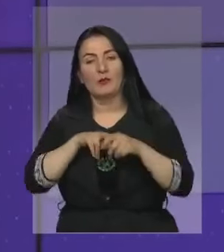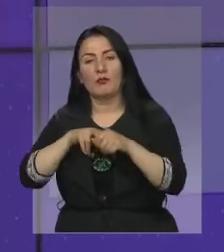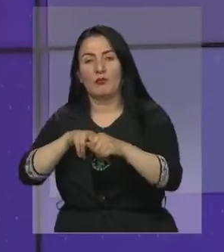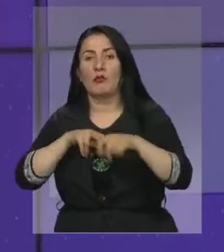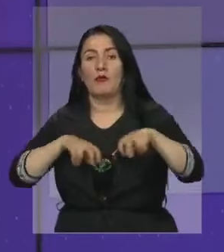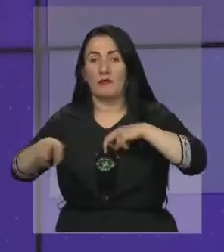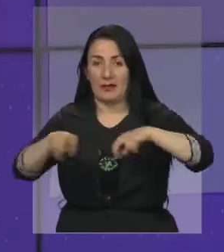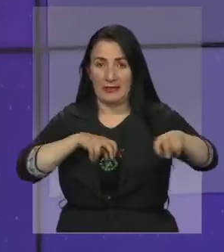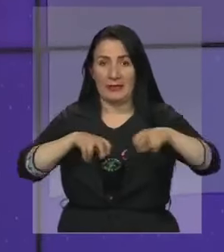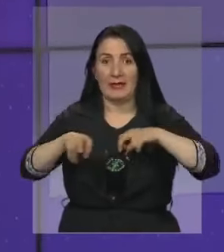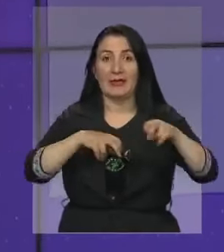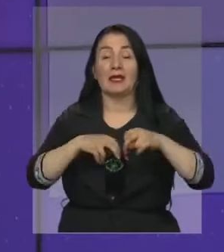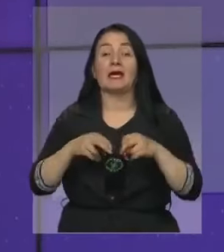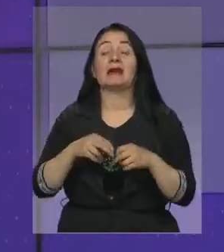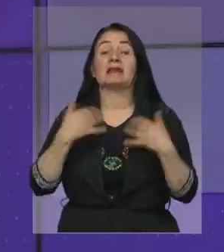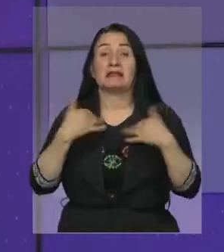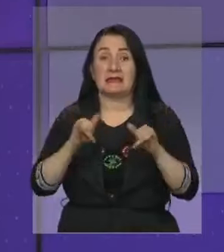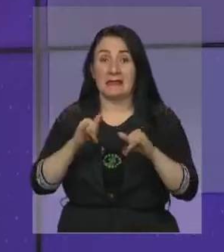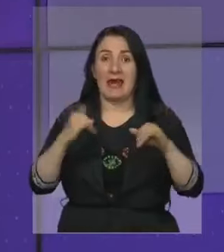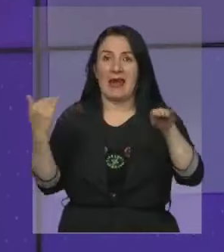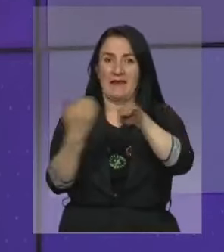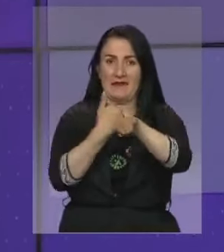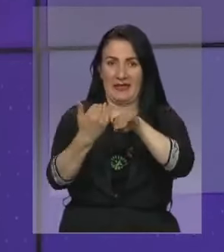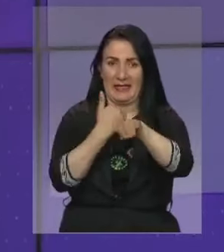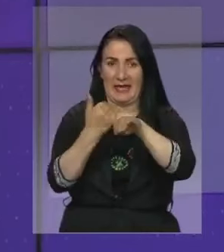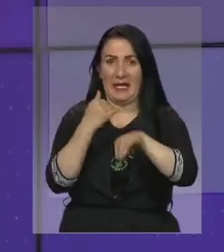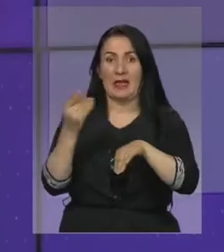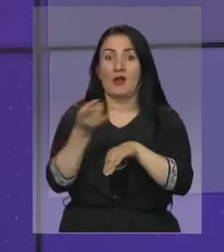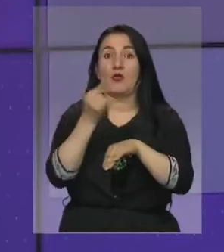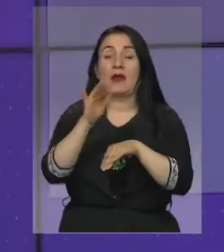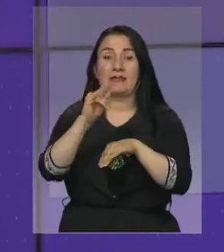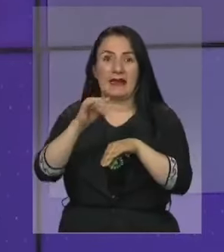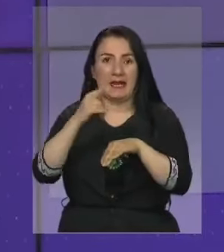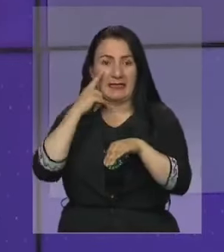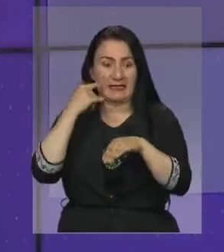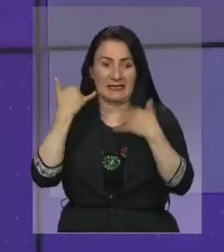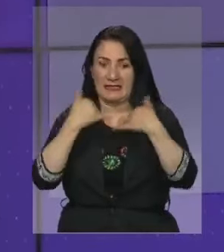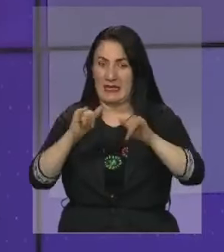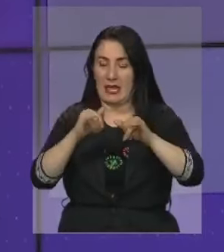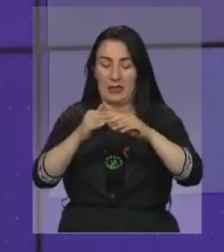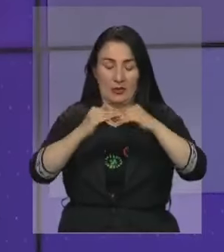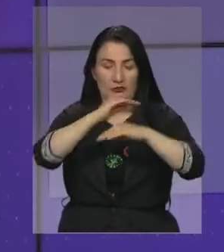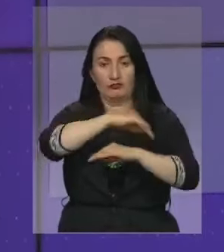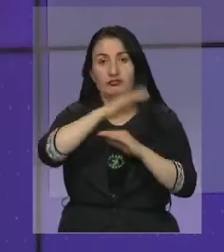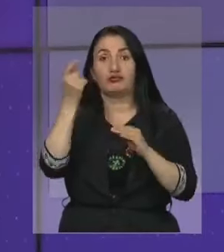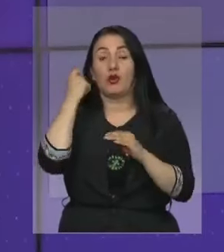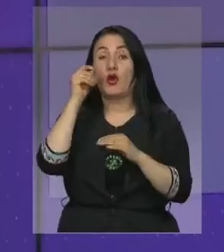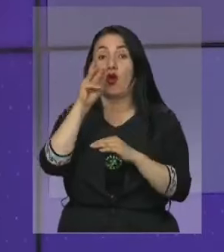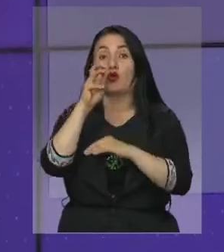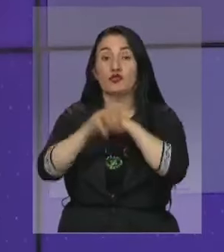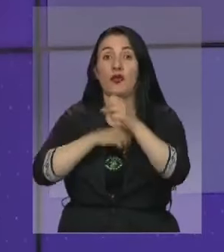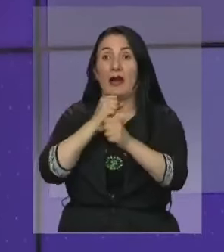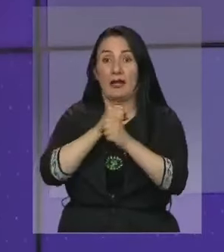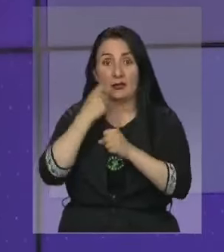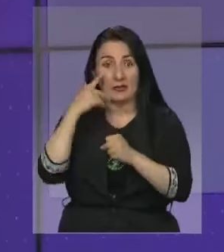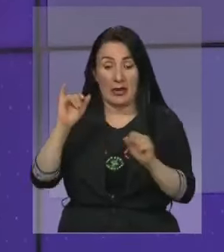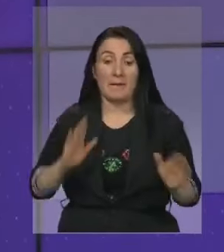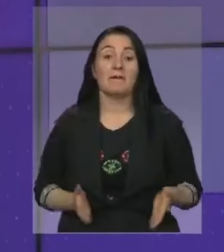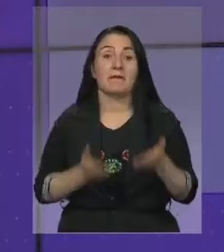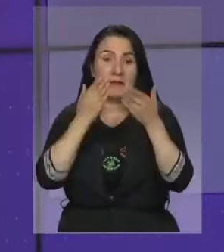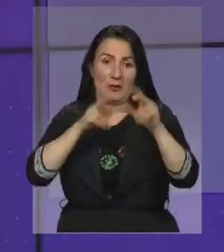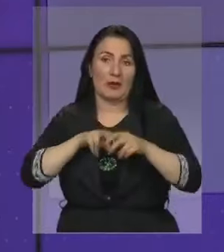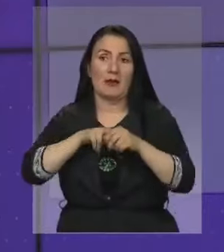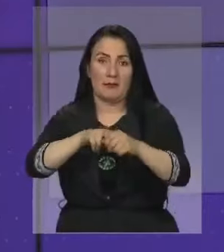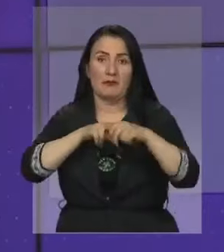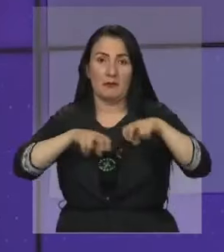movilidad, porque fue habilitada la avenida Guayacanes en su totalidad, una obra que inició hace más de 8 años y pretende mejorar